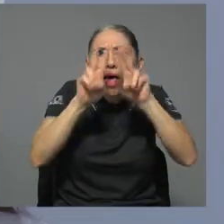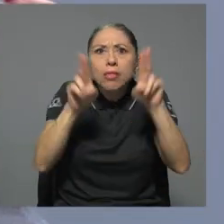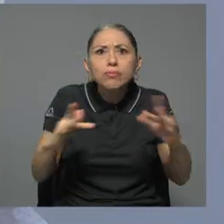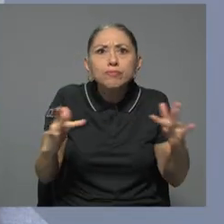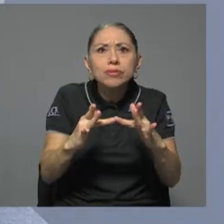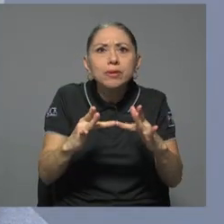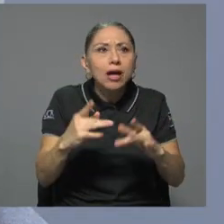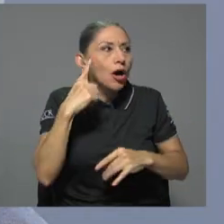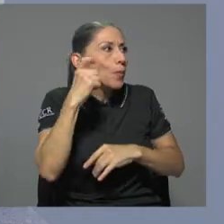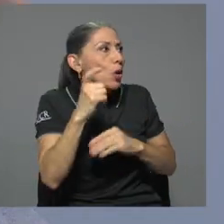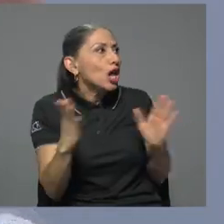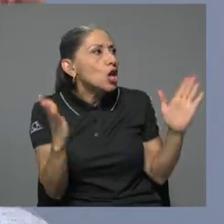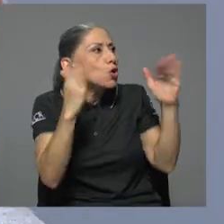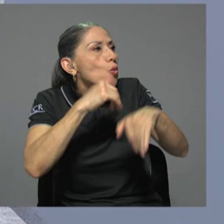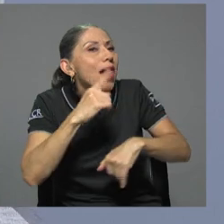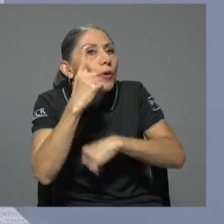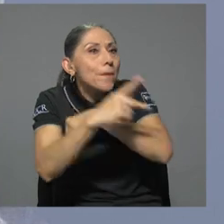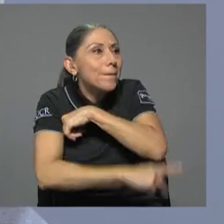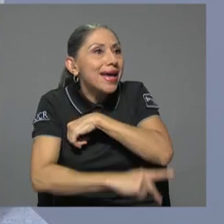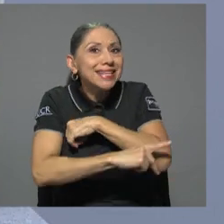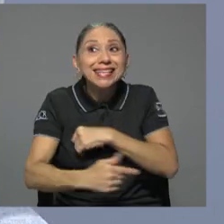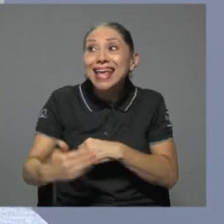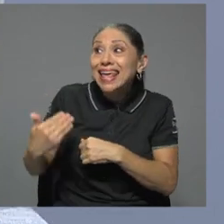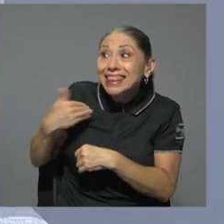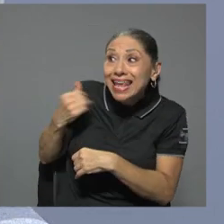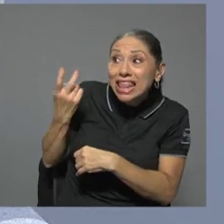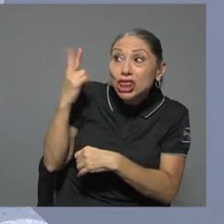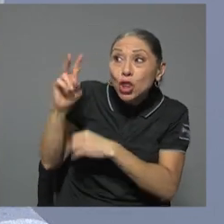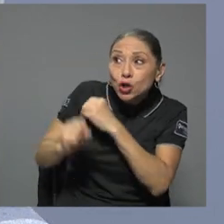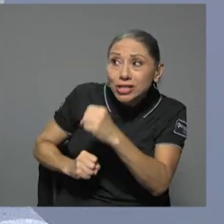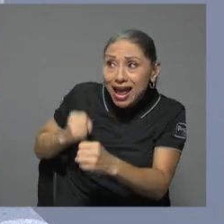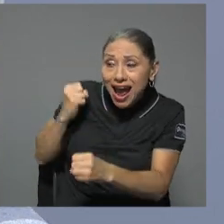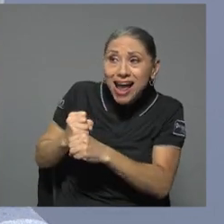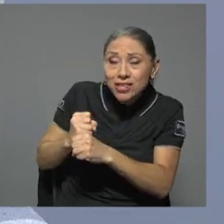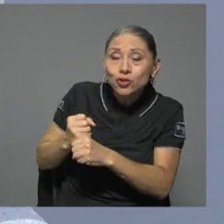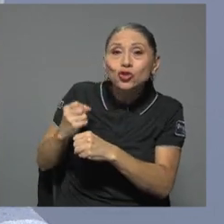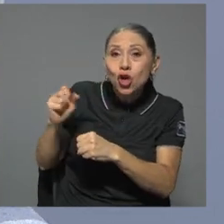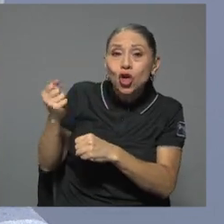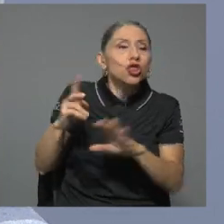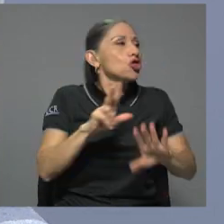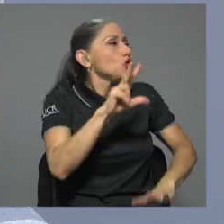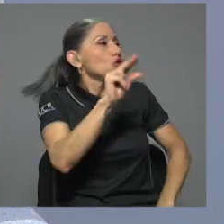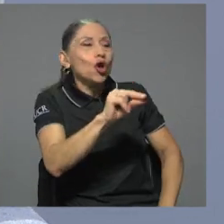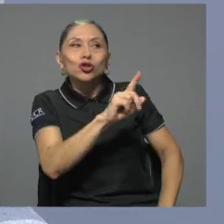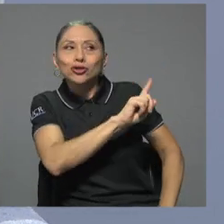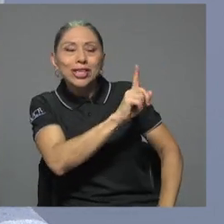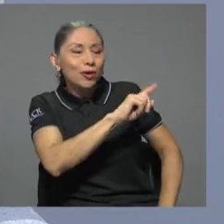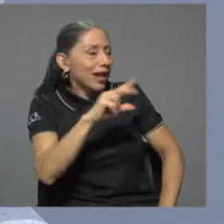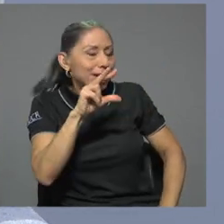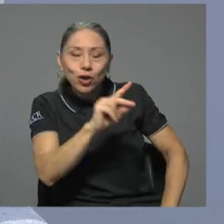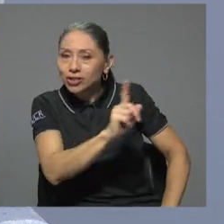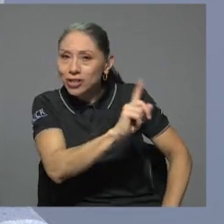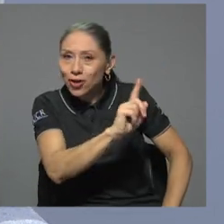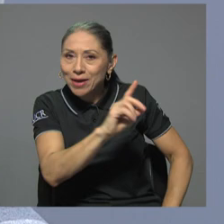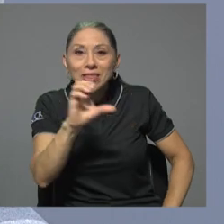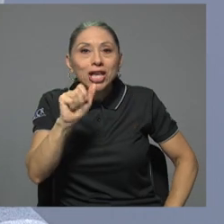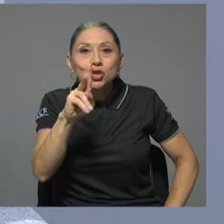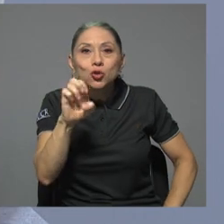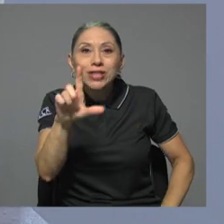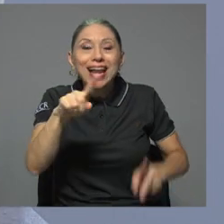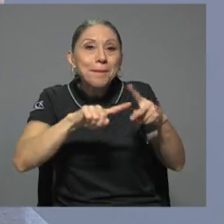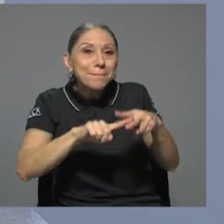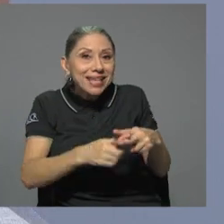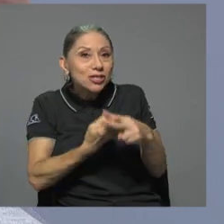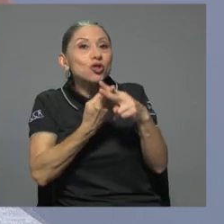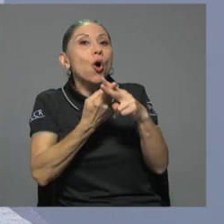que logre absorbidos de años 12 años de manejar ahora nos engaña que él no señora la sutel empezó hace